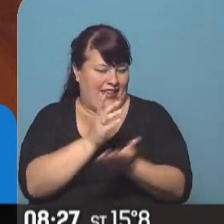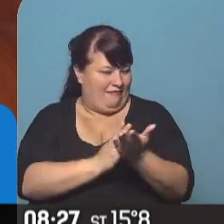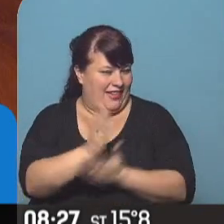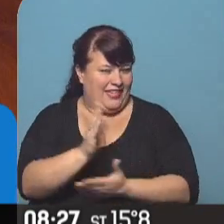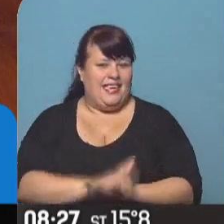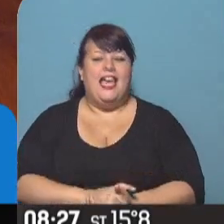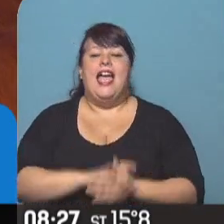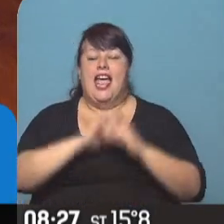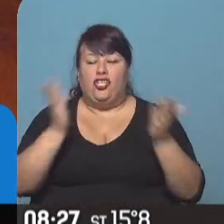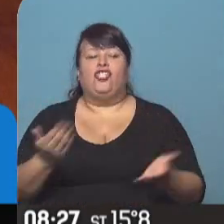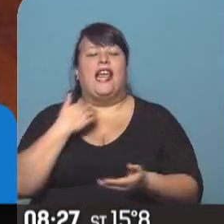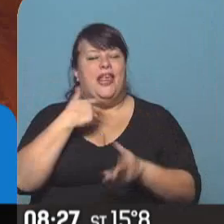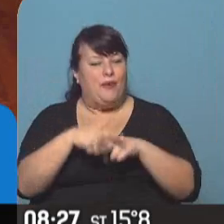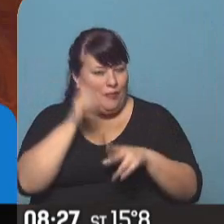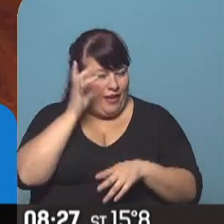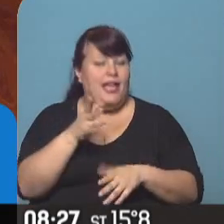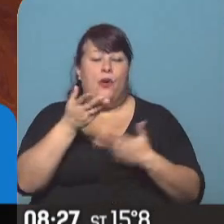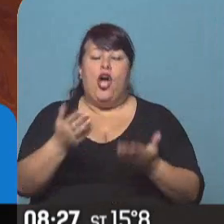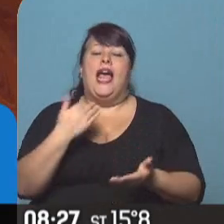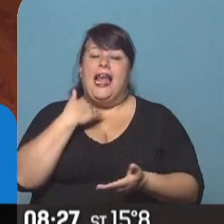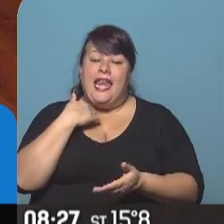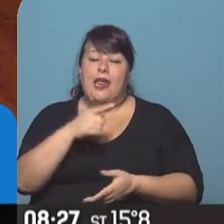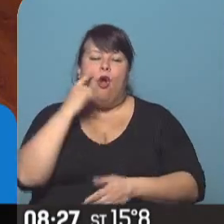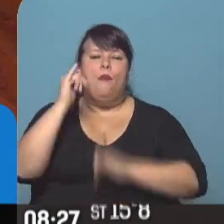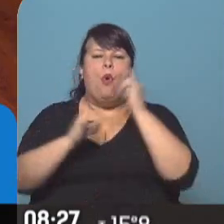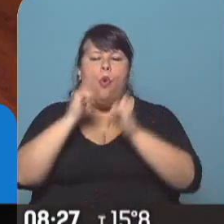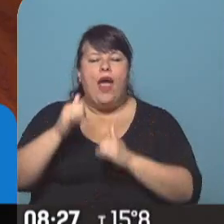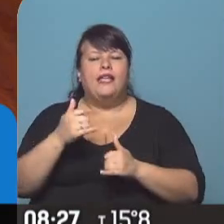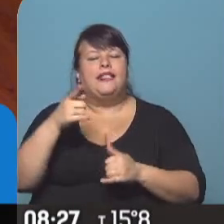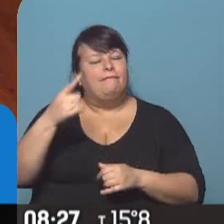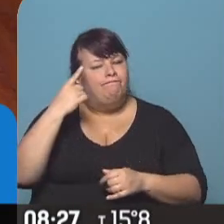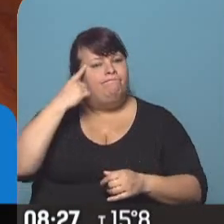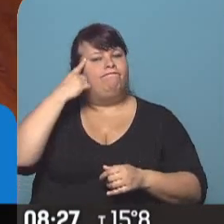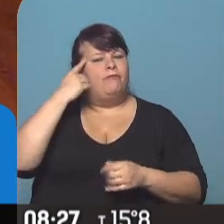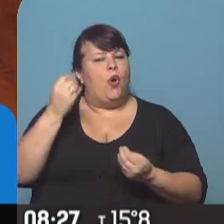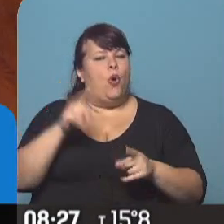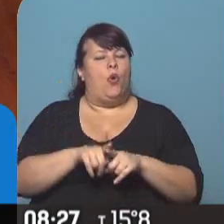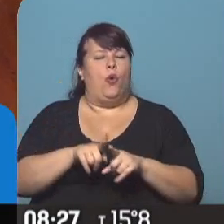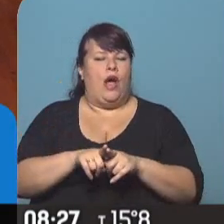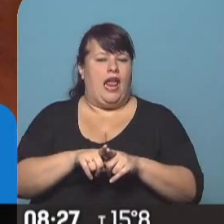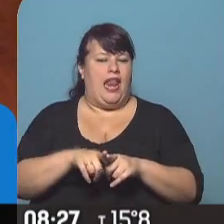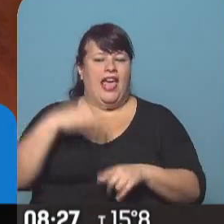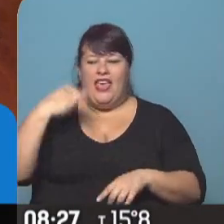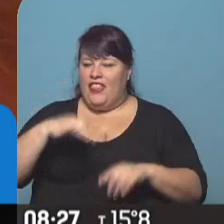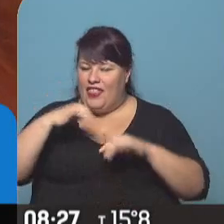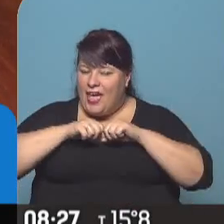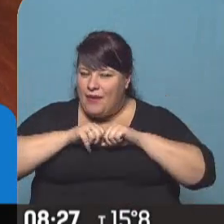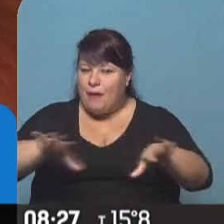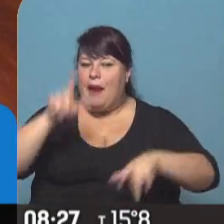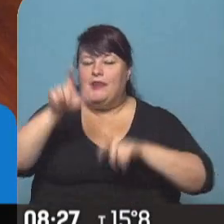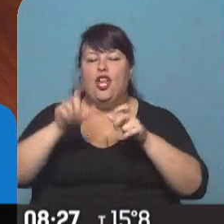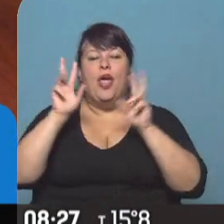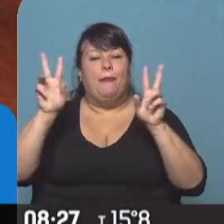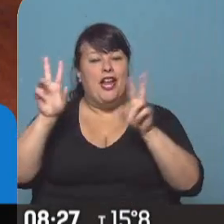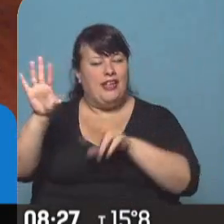entonces el libro estaba descontando y en su libro 'la cuenta que el que tuvo la visión de que tenía que llegar al votante peronista